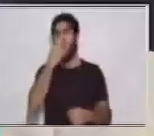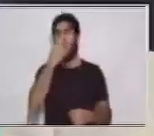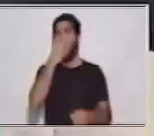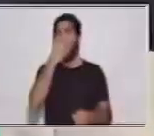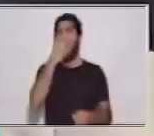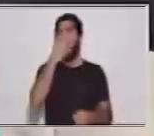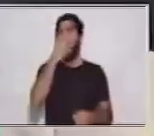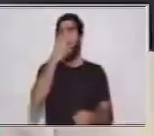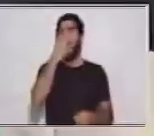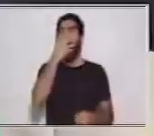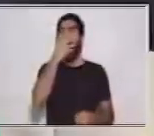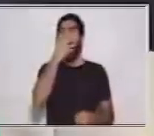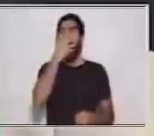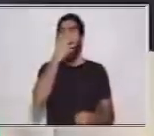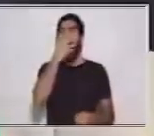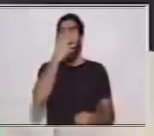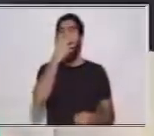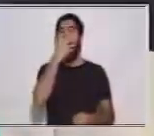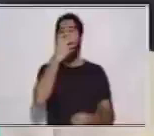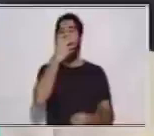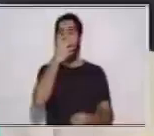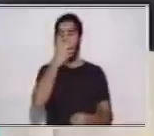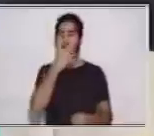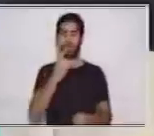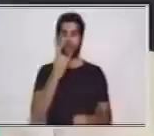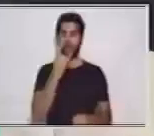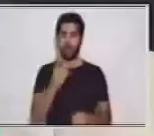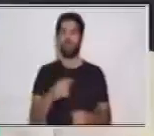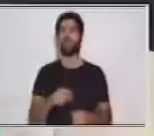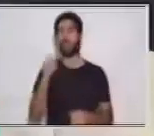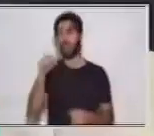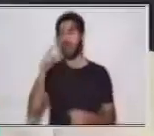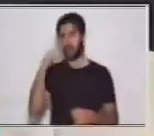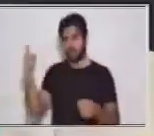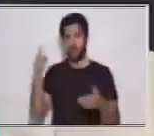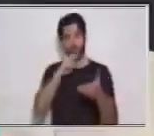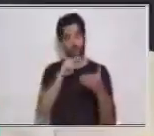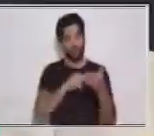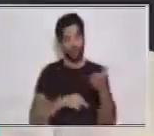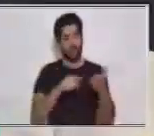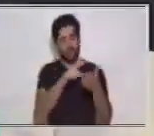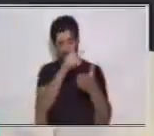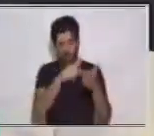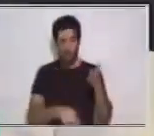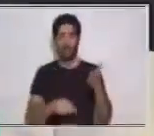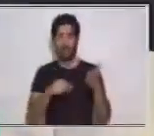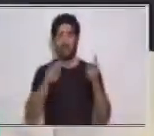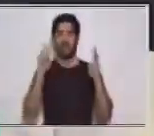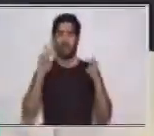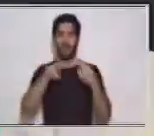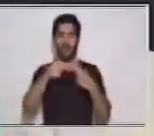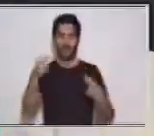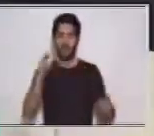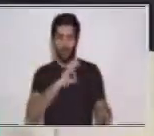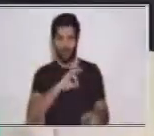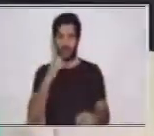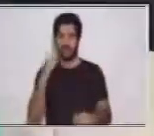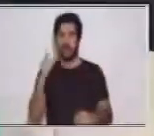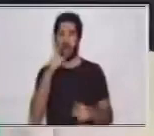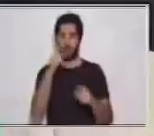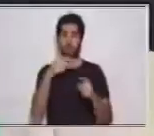o cuáles son los conectores y que puedas escribirlos donde estés trabajando al momento de escucharlos.